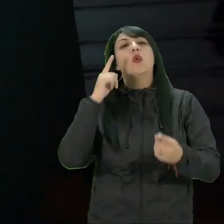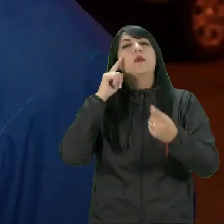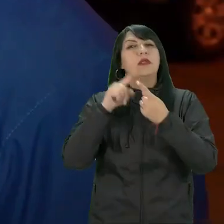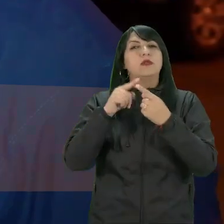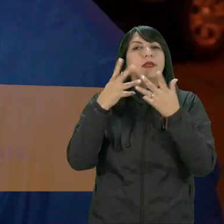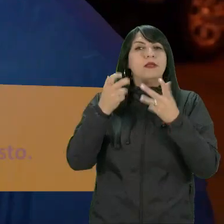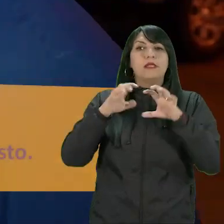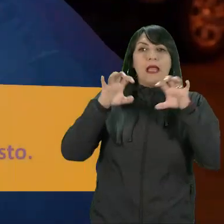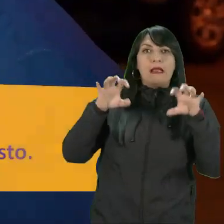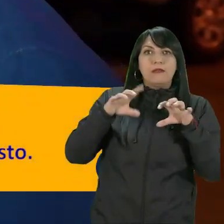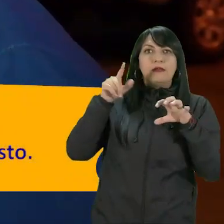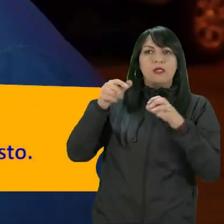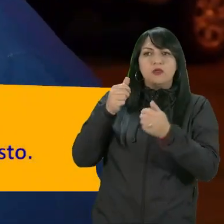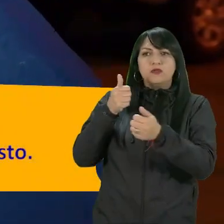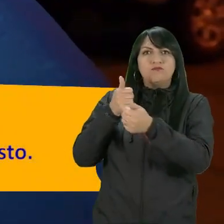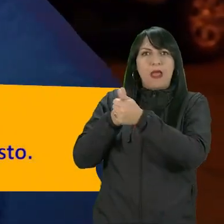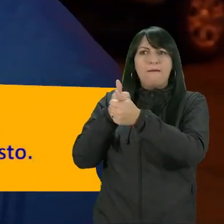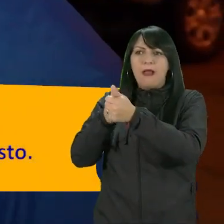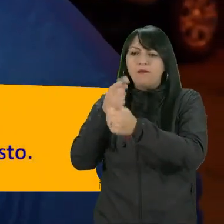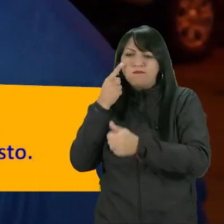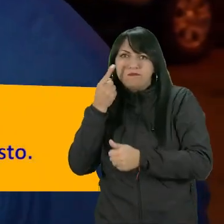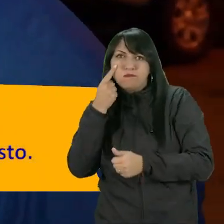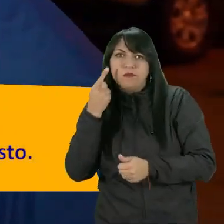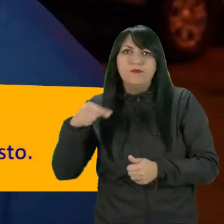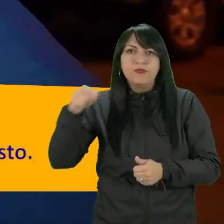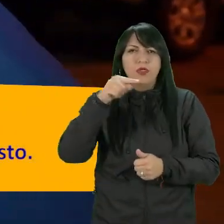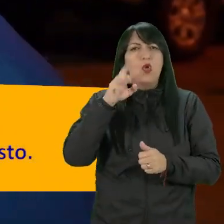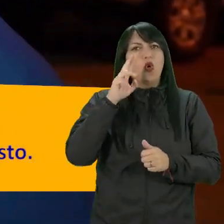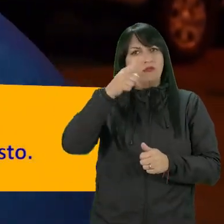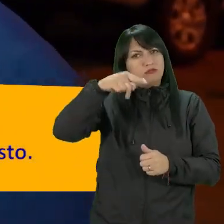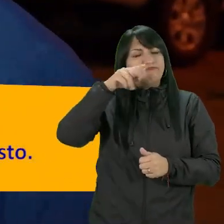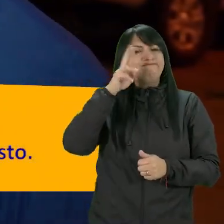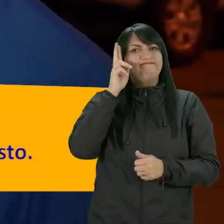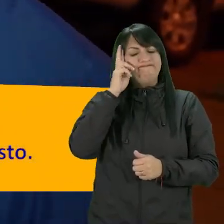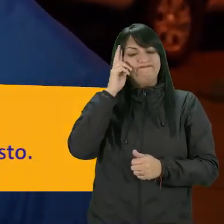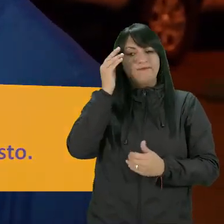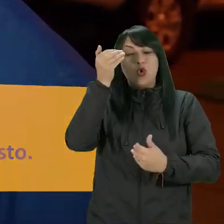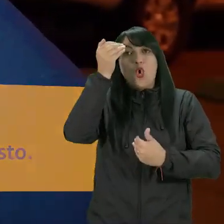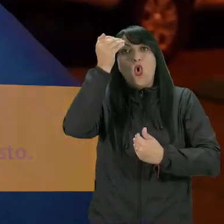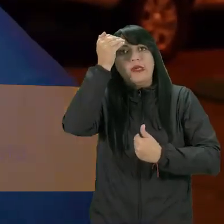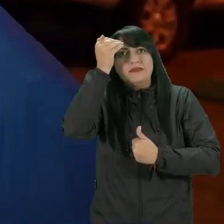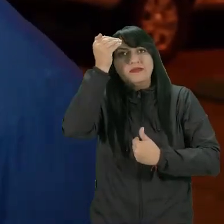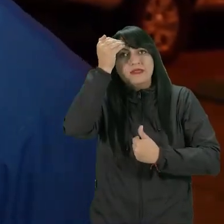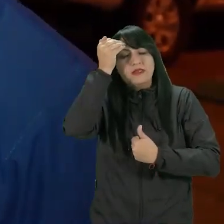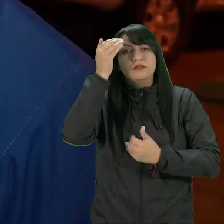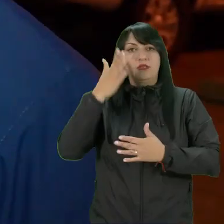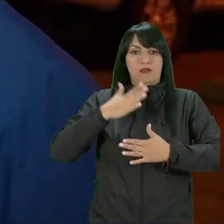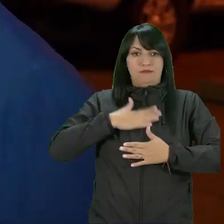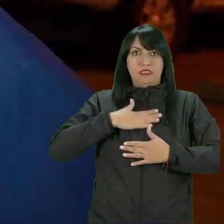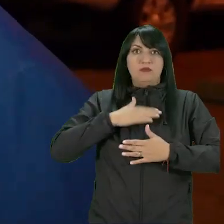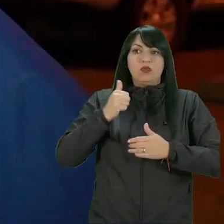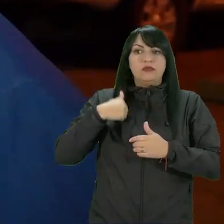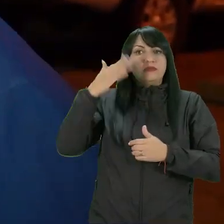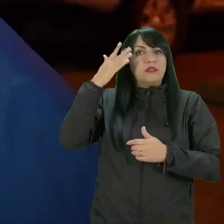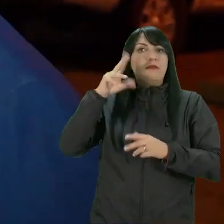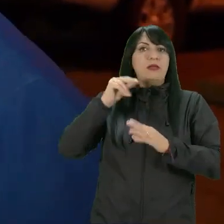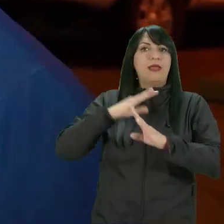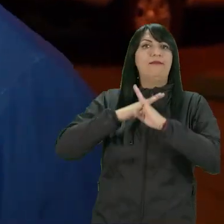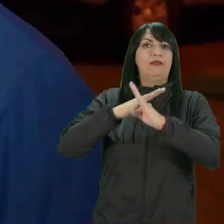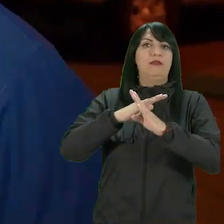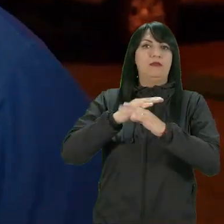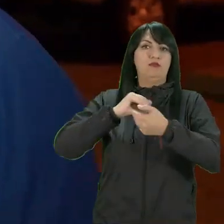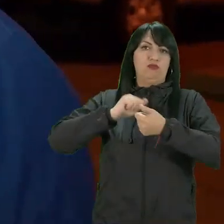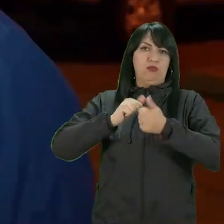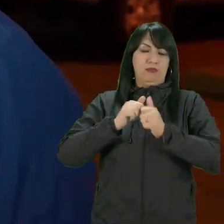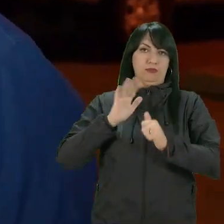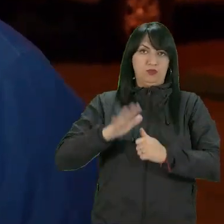La idea es que con esas actividades y con otras más poder hacer un uso racional del agua que nosotros obtenemos de lo que nosotros